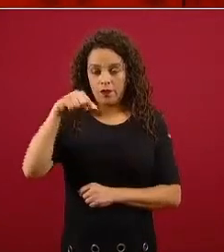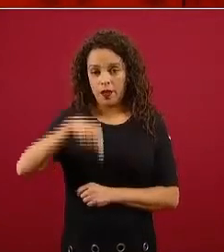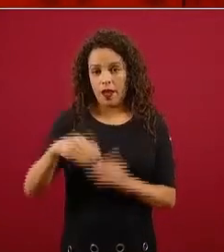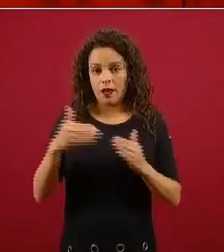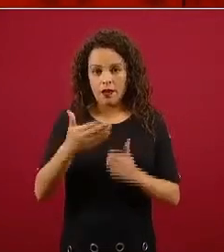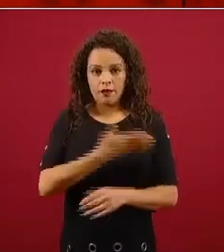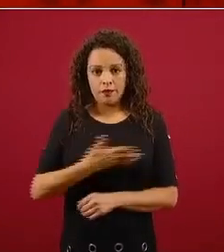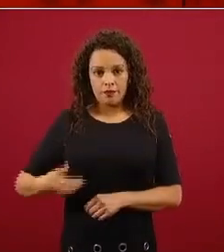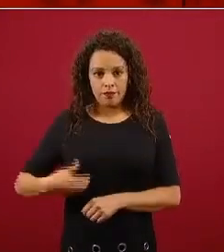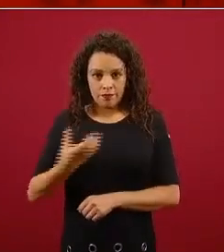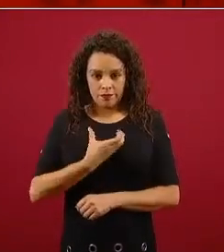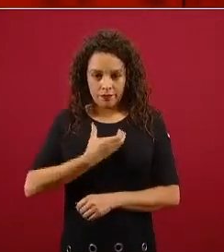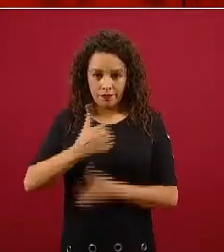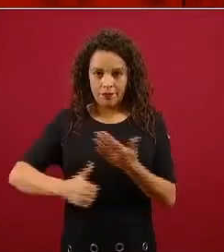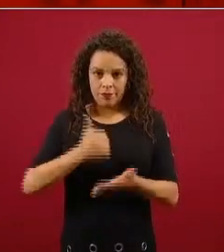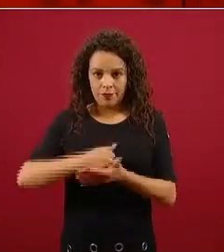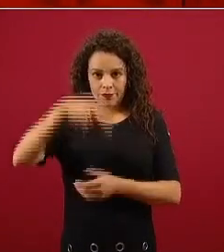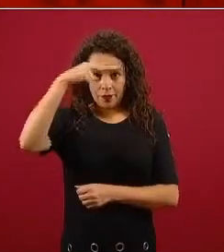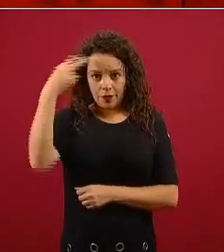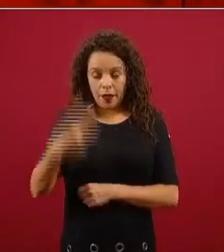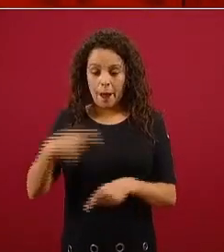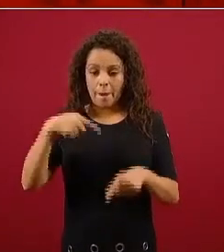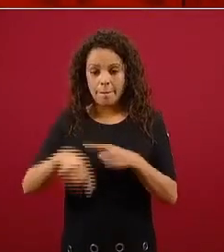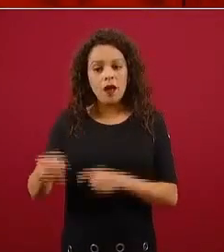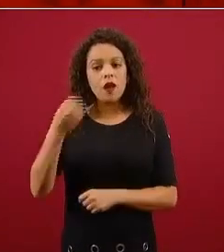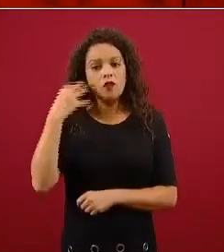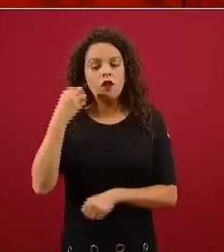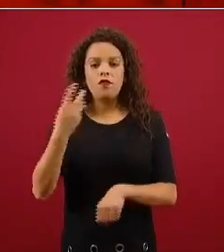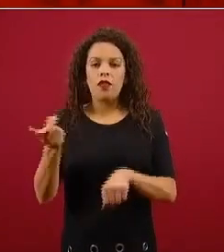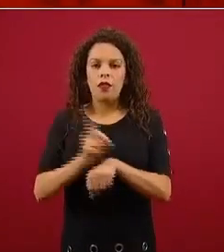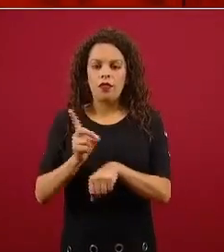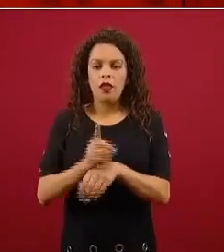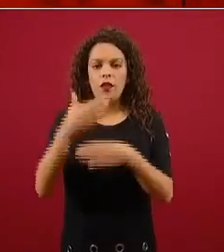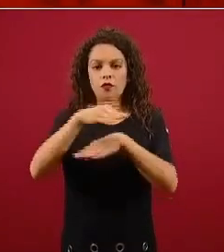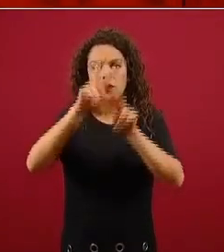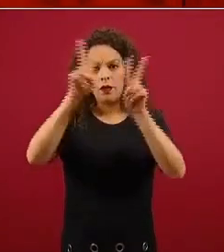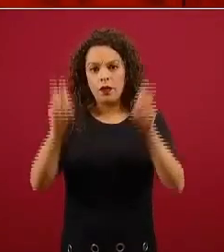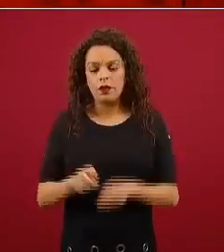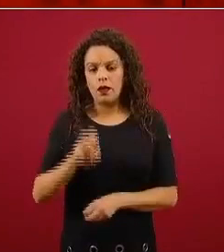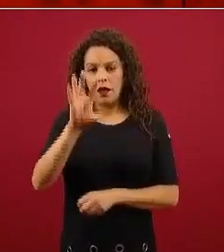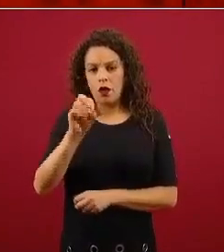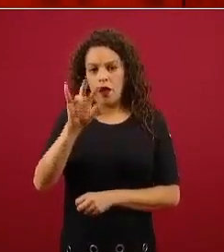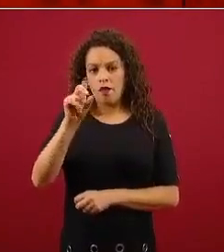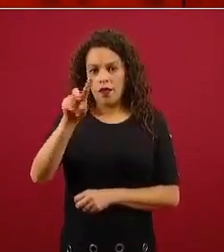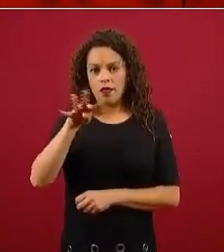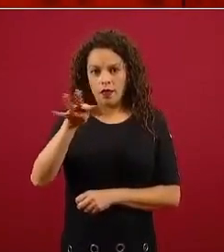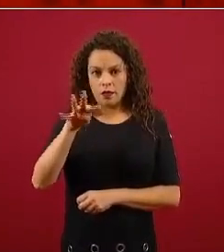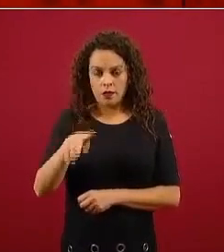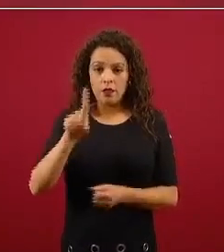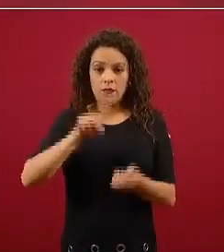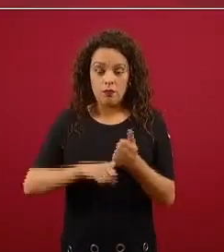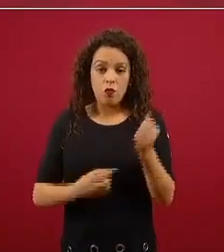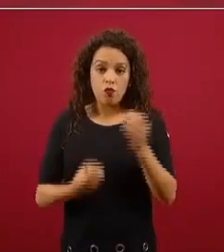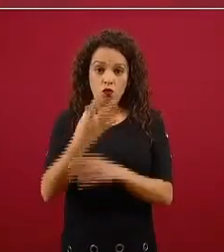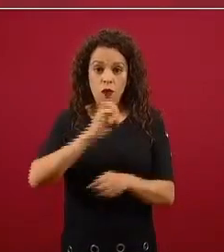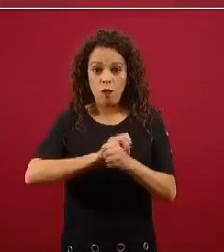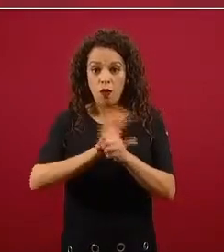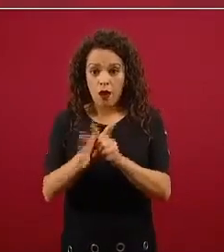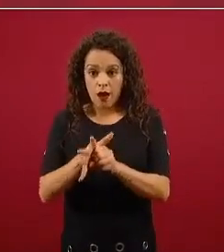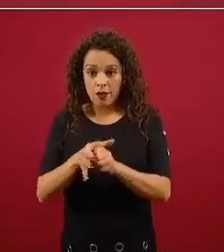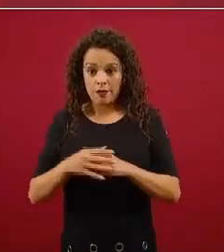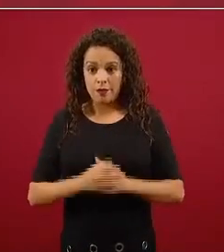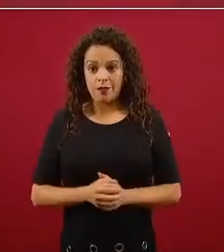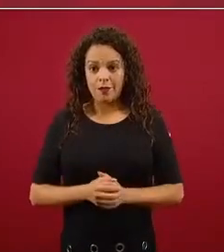México, y vamos a iniciar la conferencia de prensa diaria sobre COVID-19, la pandemia causada por el nuevo coronavirus, ya no tan